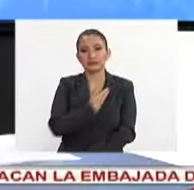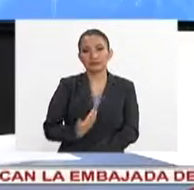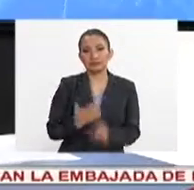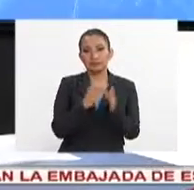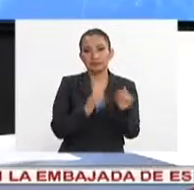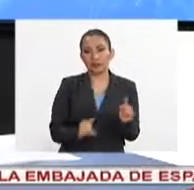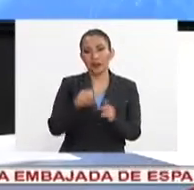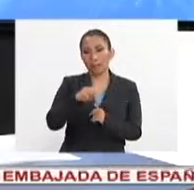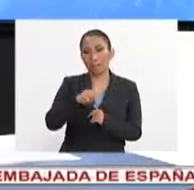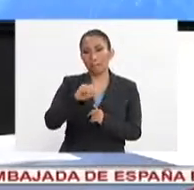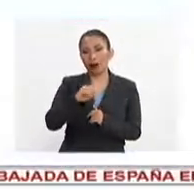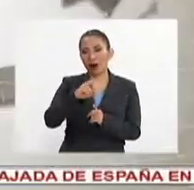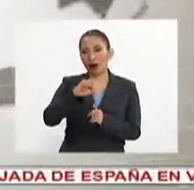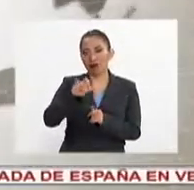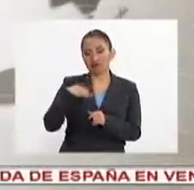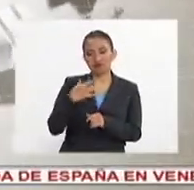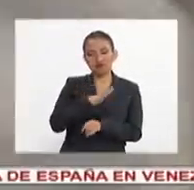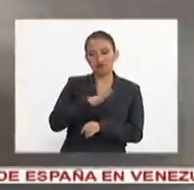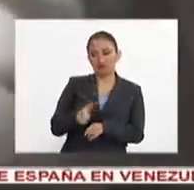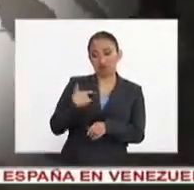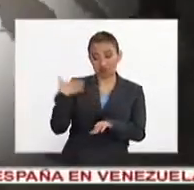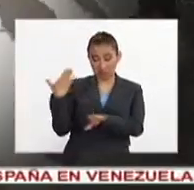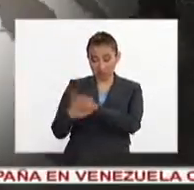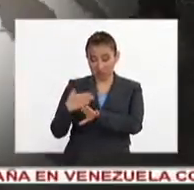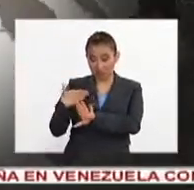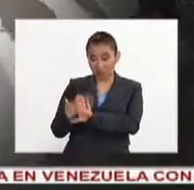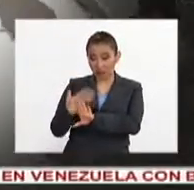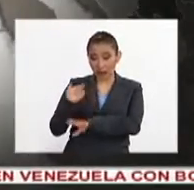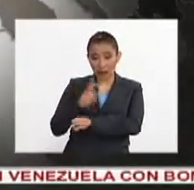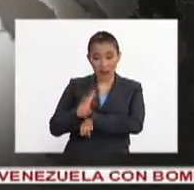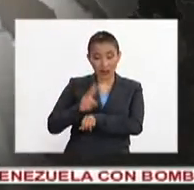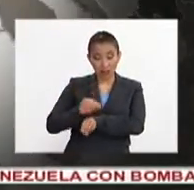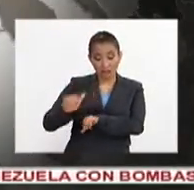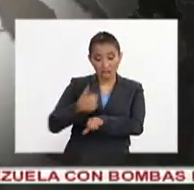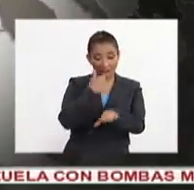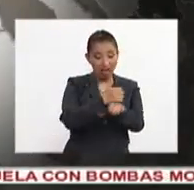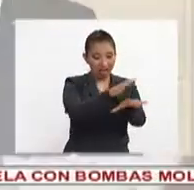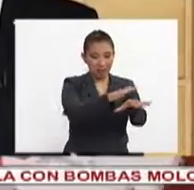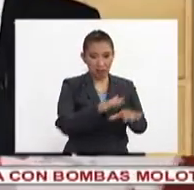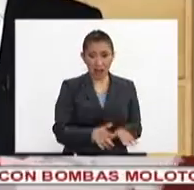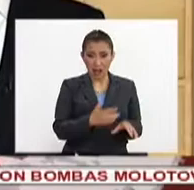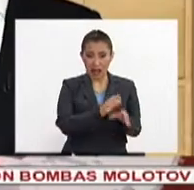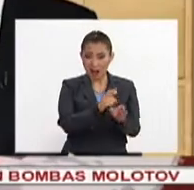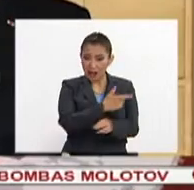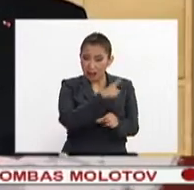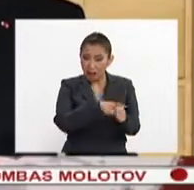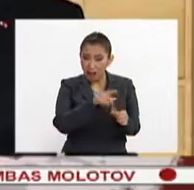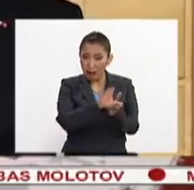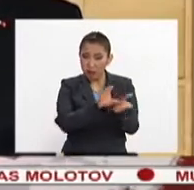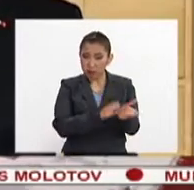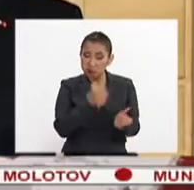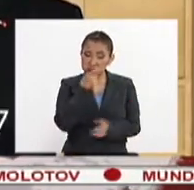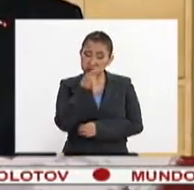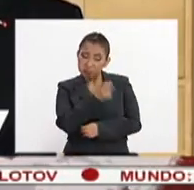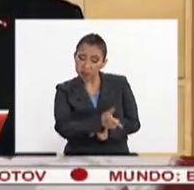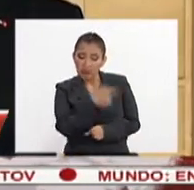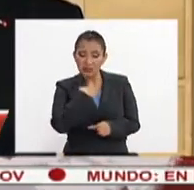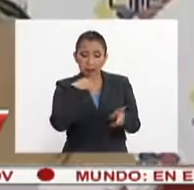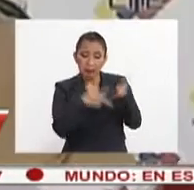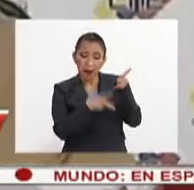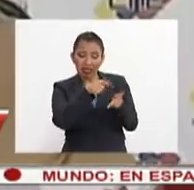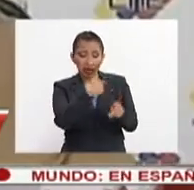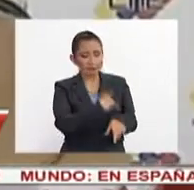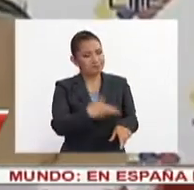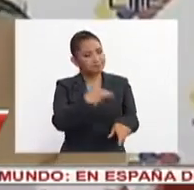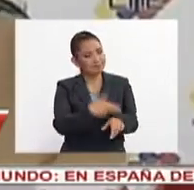de Francia, Emmanuel Macron, rechazó posibles sanciones contra el gobierno de Venezuela por la instalación de la Asamblea Nacional Constituyente. Aseguró que el diálogo